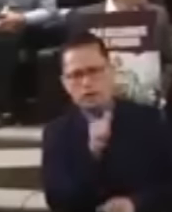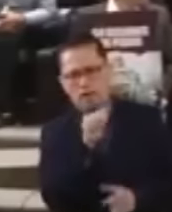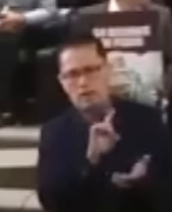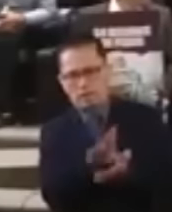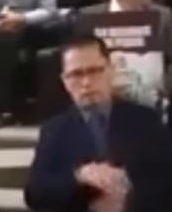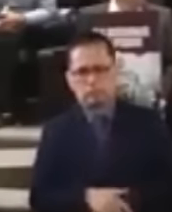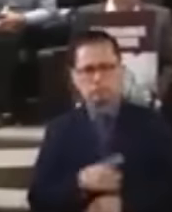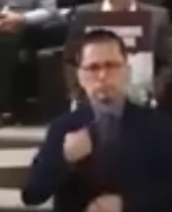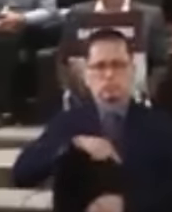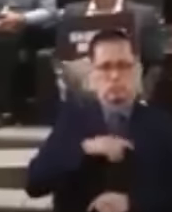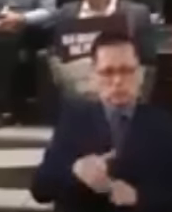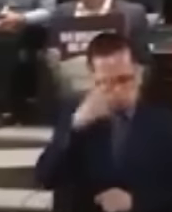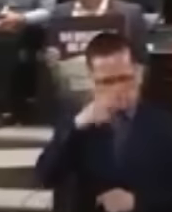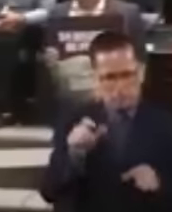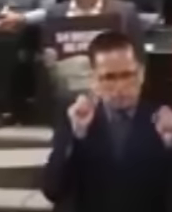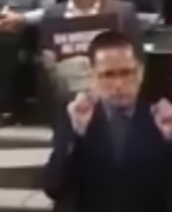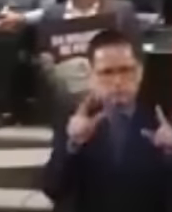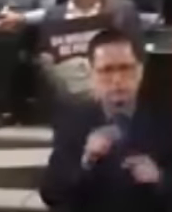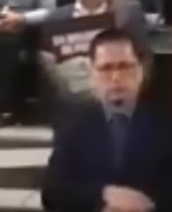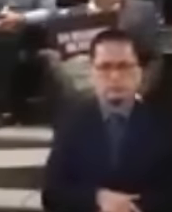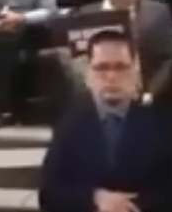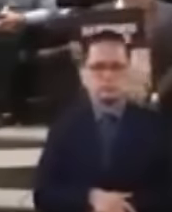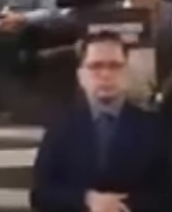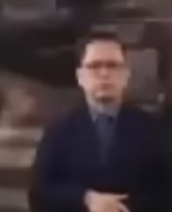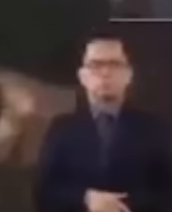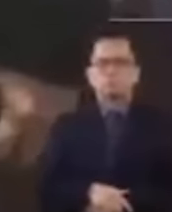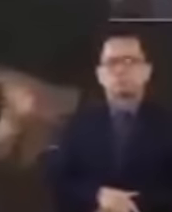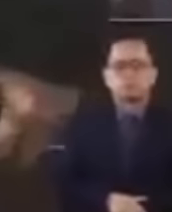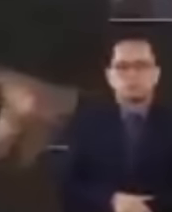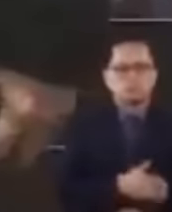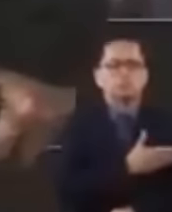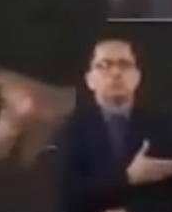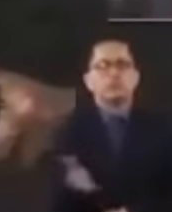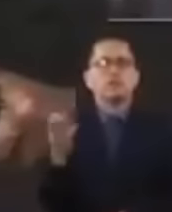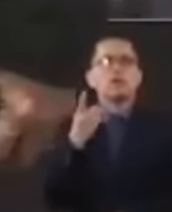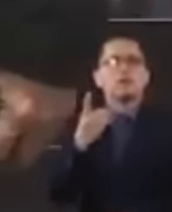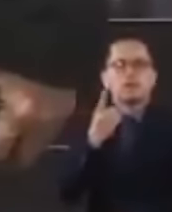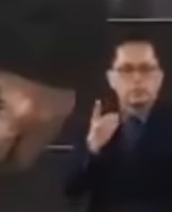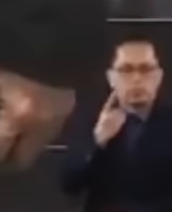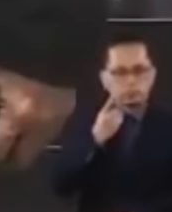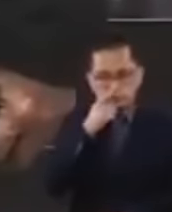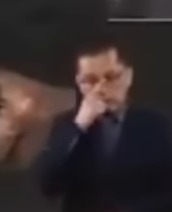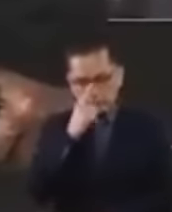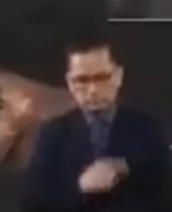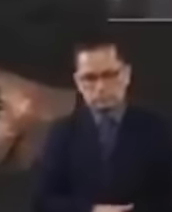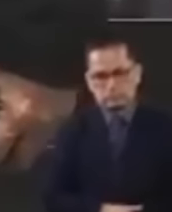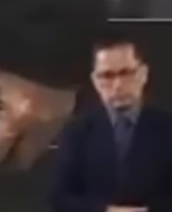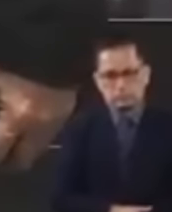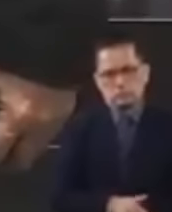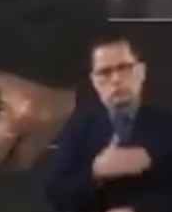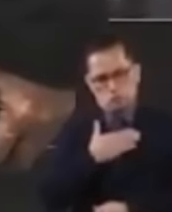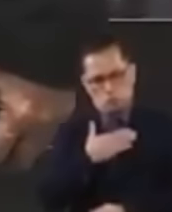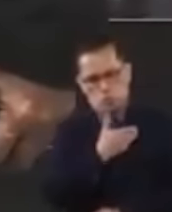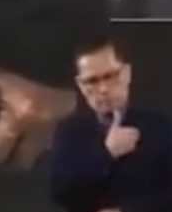grito, despierta! ¡Bravo! Diputadas, diputados, esta presidencia, primero que